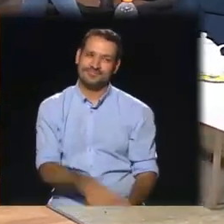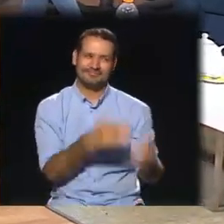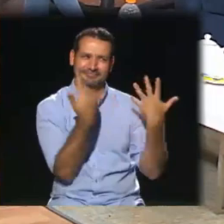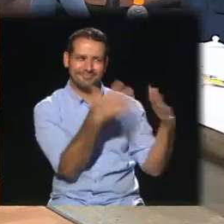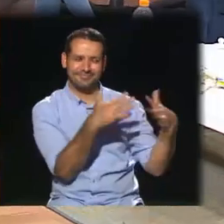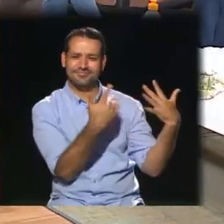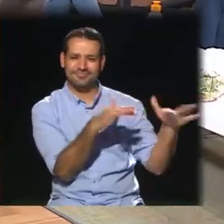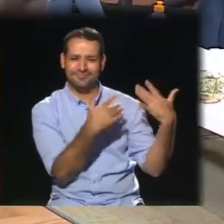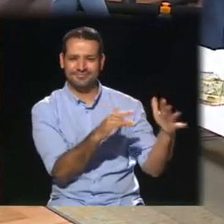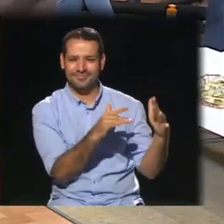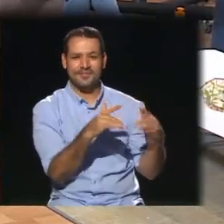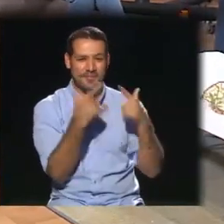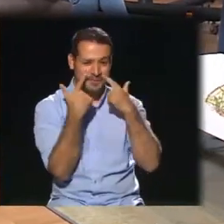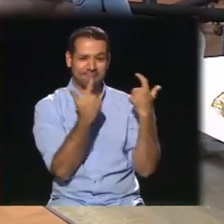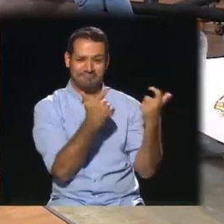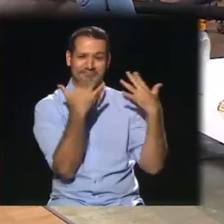¡Bravo!